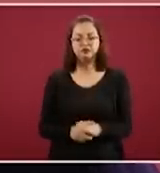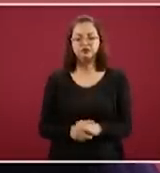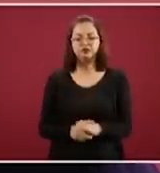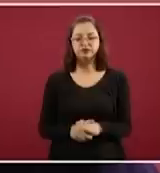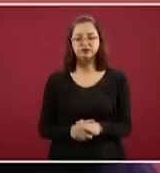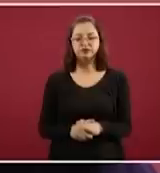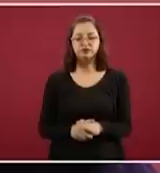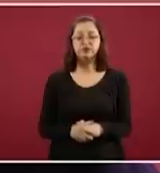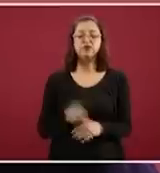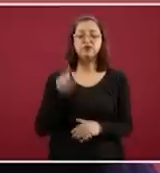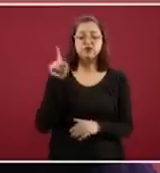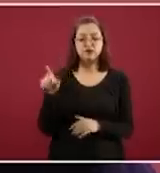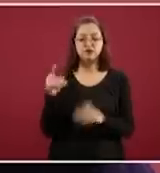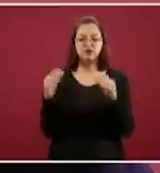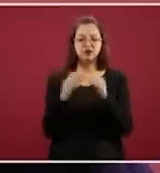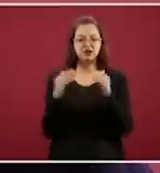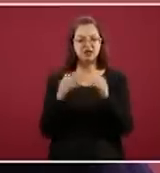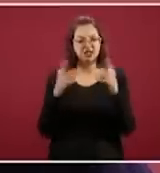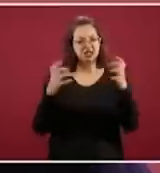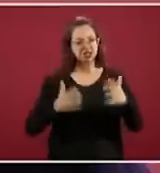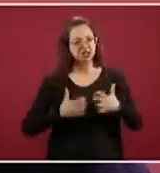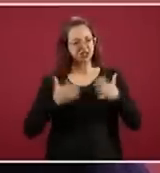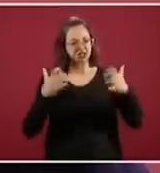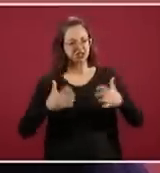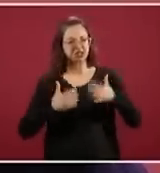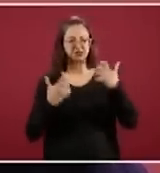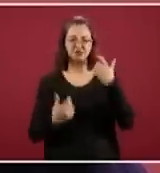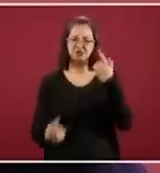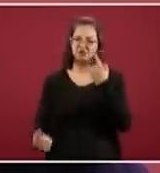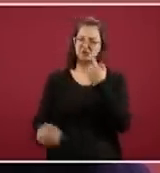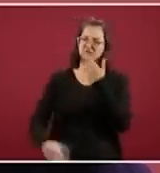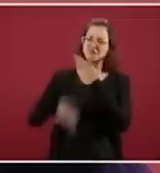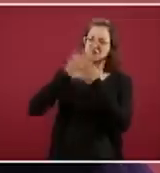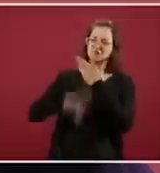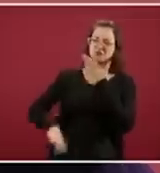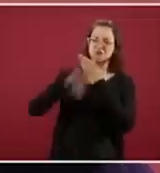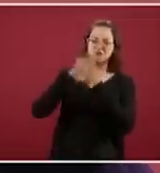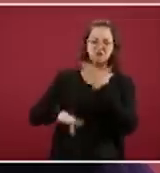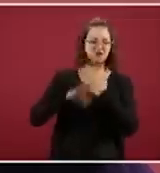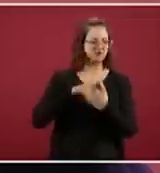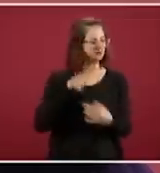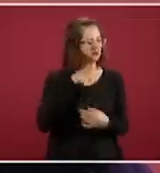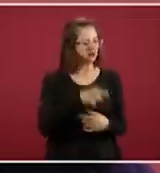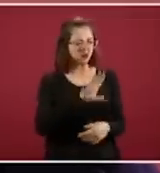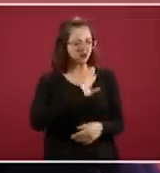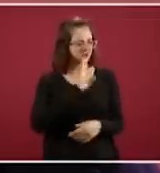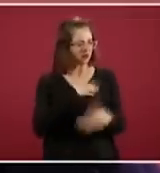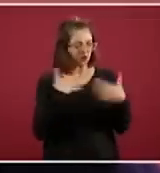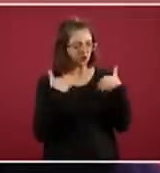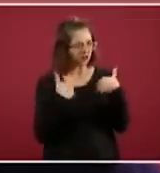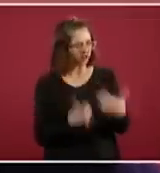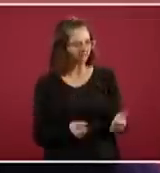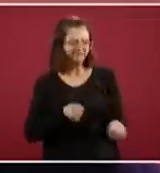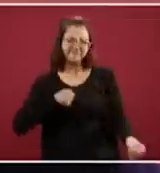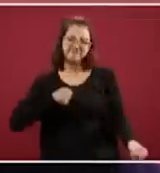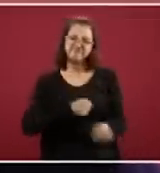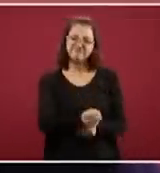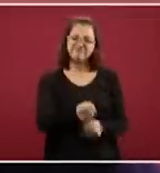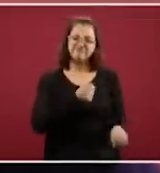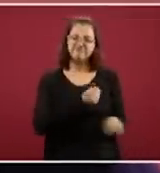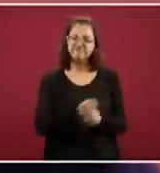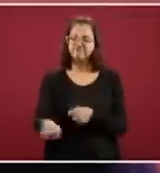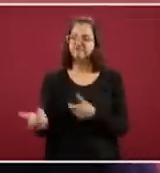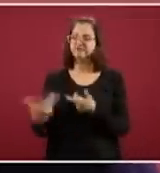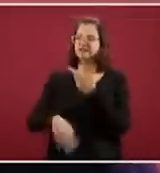Los de la casa se enojaban y me maltrataban porque no entendía en su lengua. Hoy